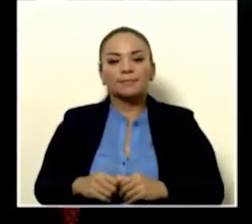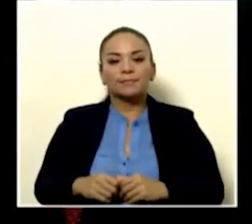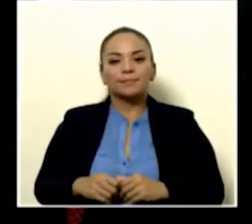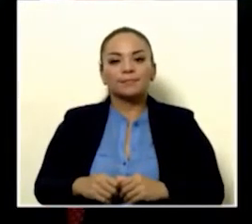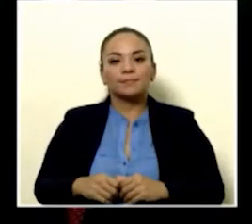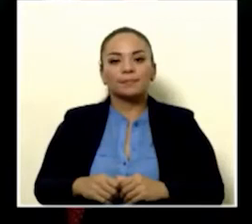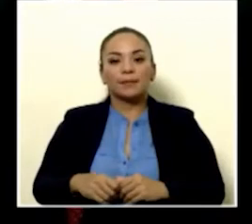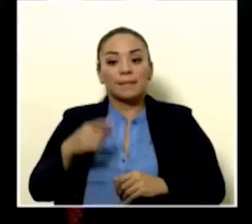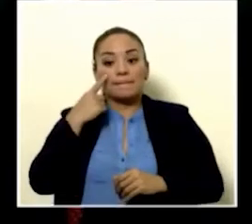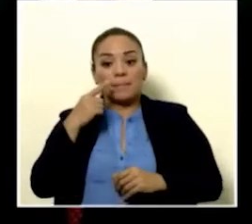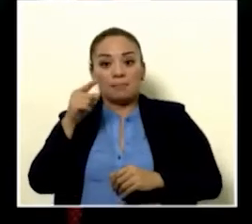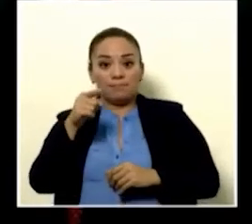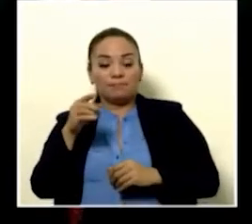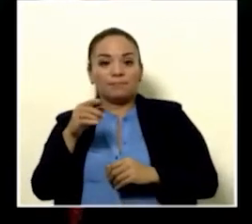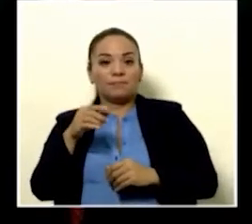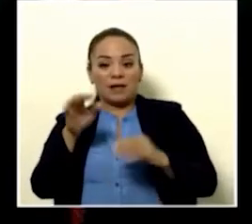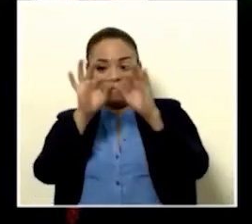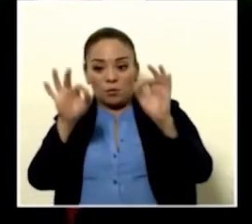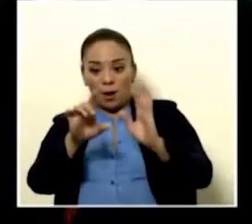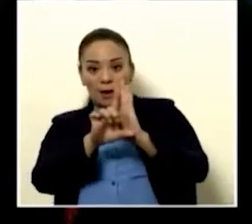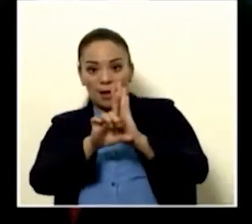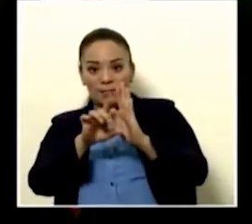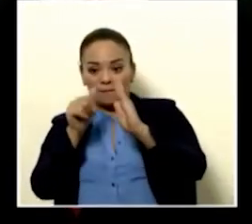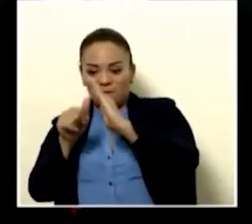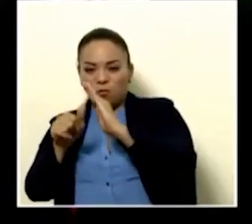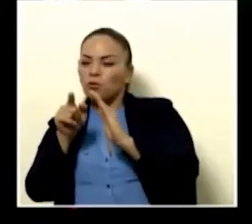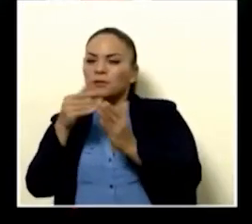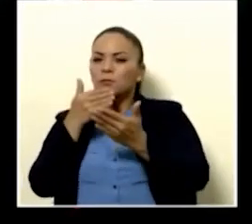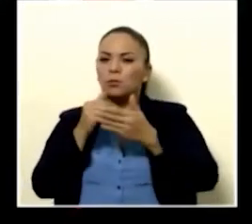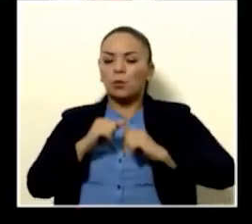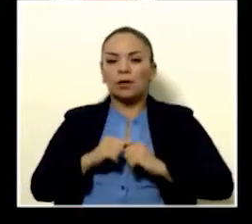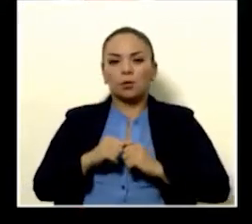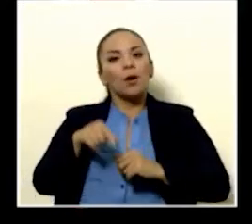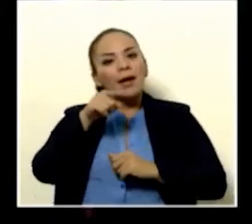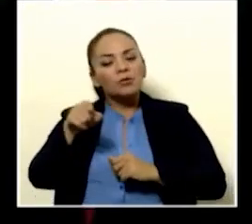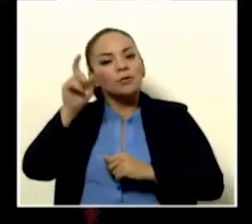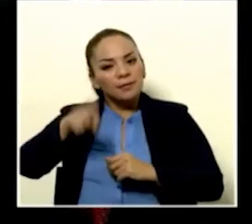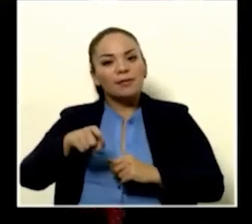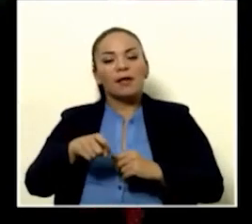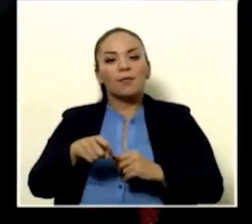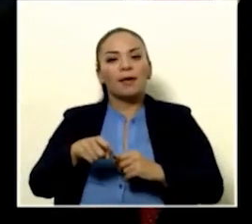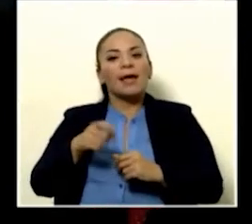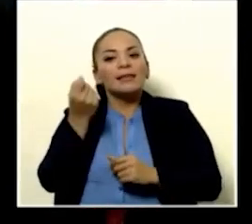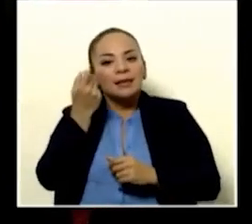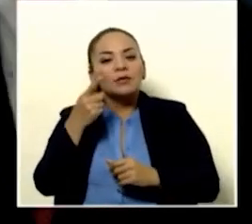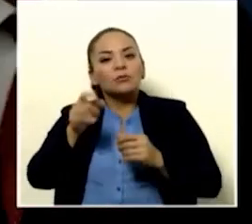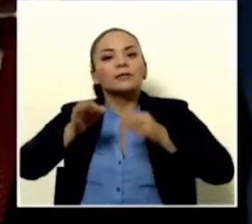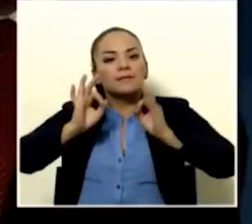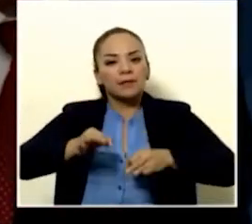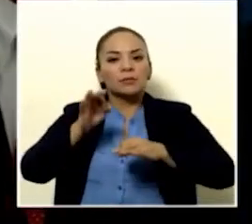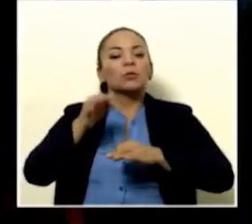figura del refugio es una figura muy noble y estas medidas tienen que interpretarse como una ratificación del Estado